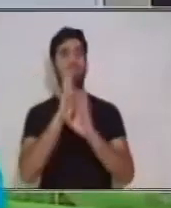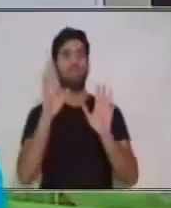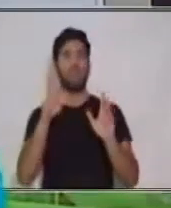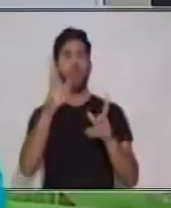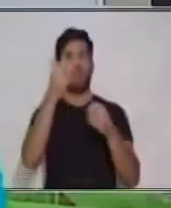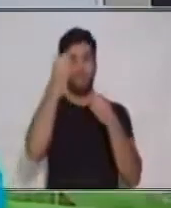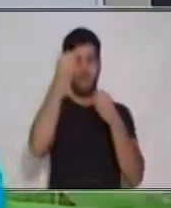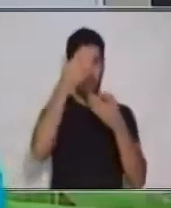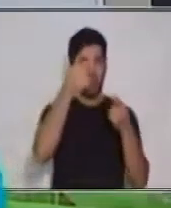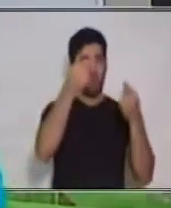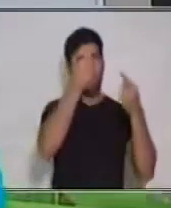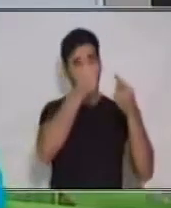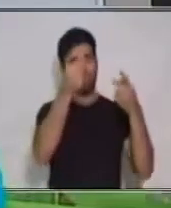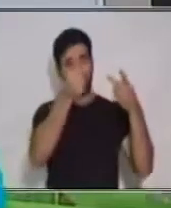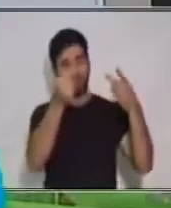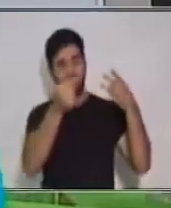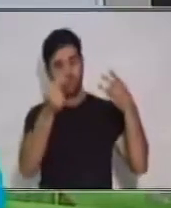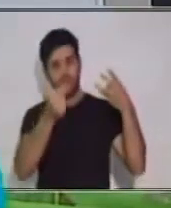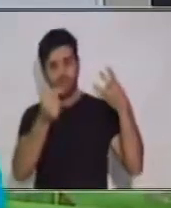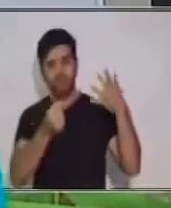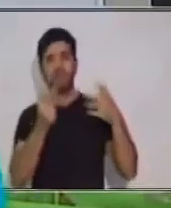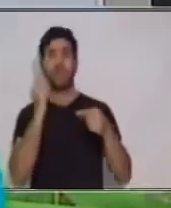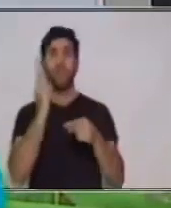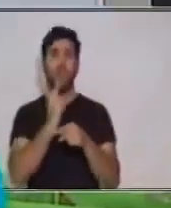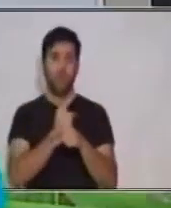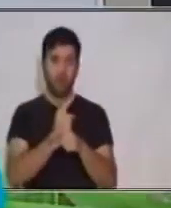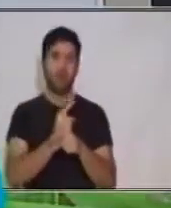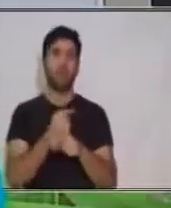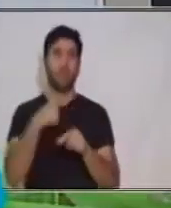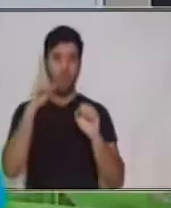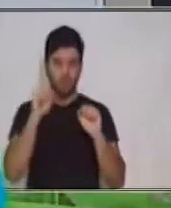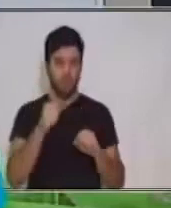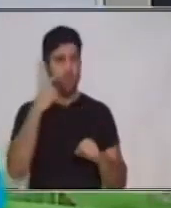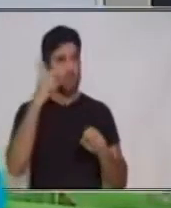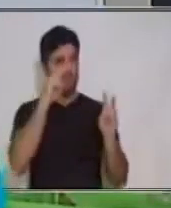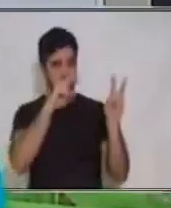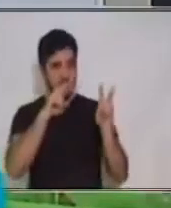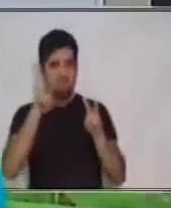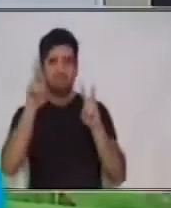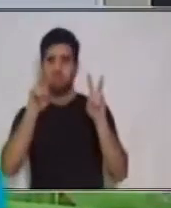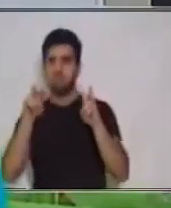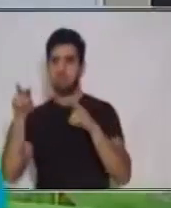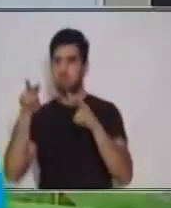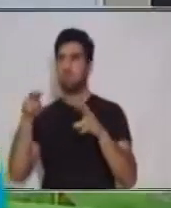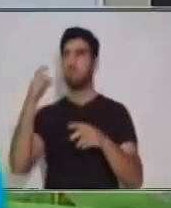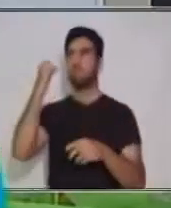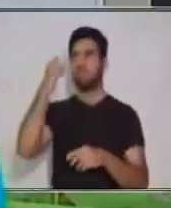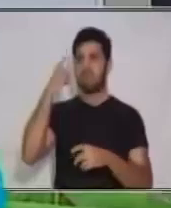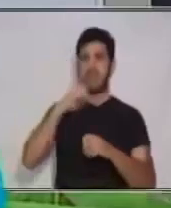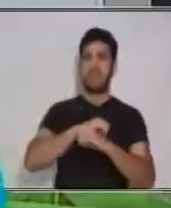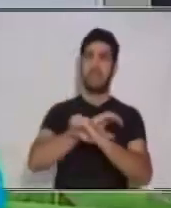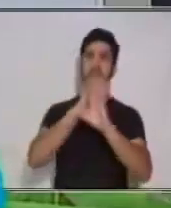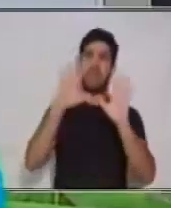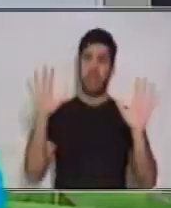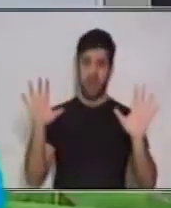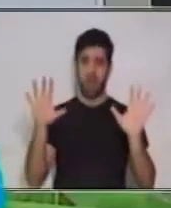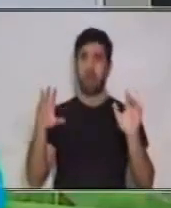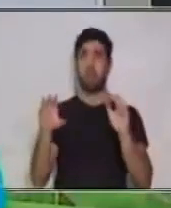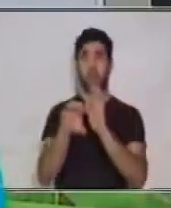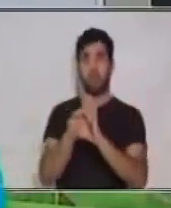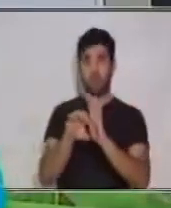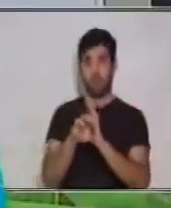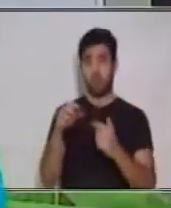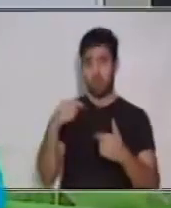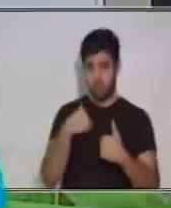datos en esa tabla y hay algunas cosas que yo ya puedo empezar a observar, que si lo observo